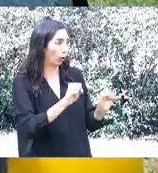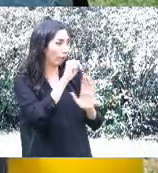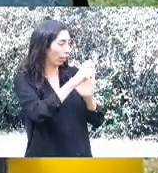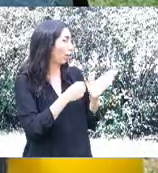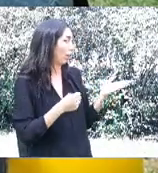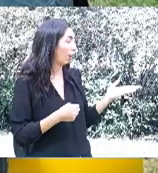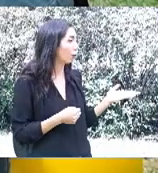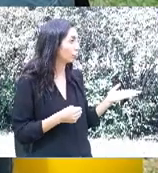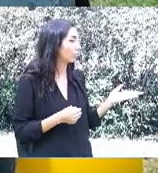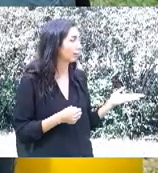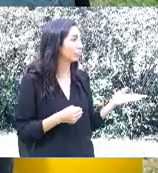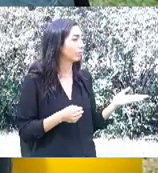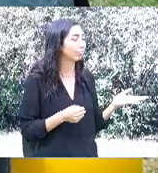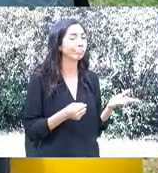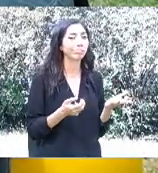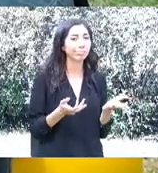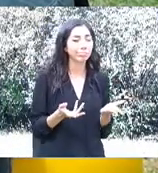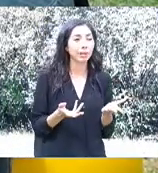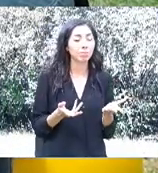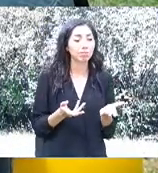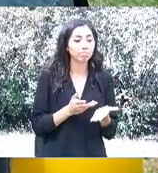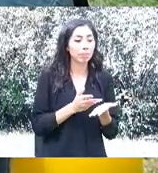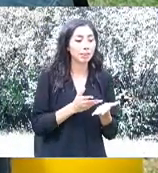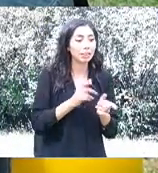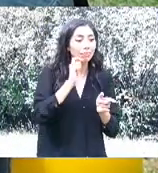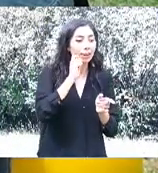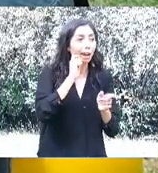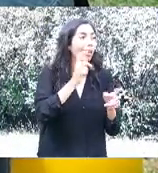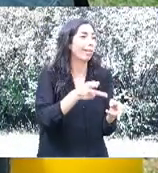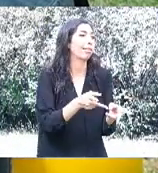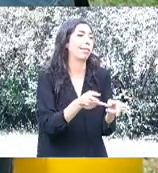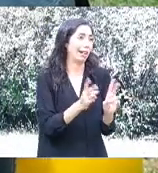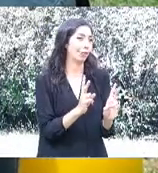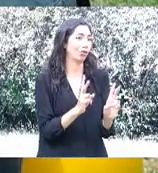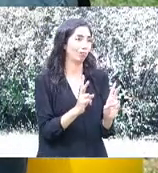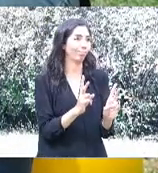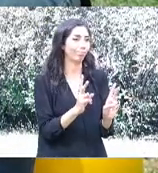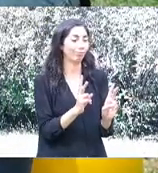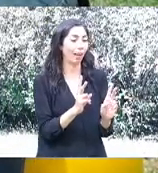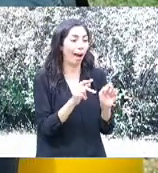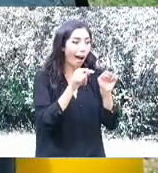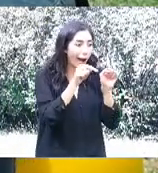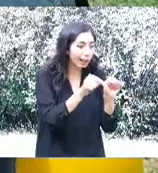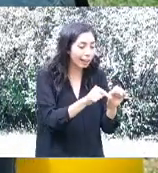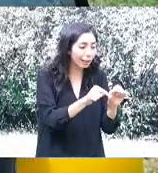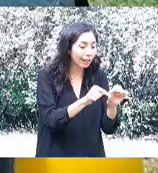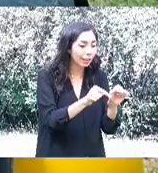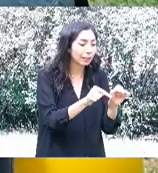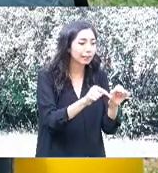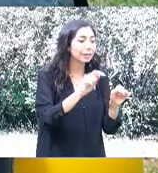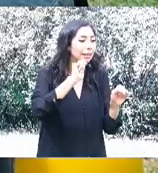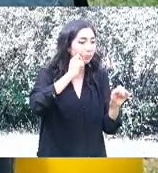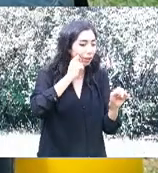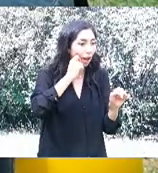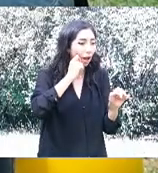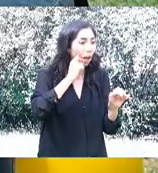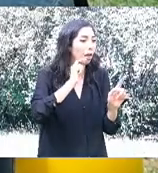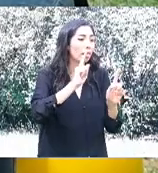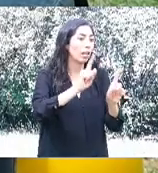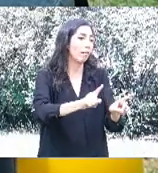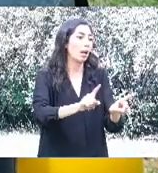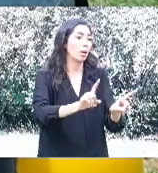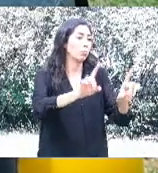que acaba de de mostrar Para empezar es un derecho Entonces desde ahí debería de ocurrir sin